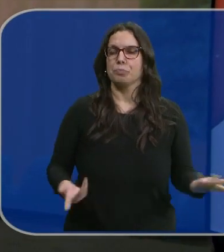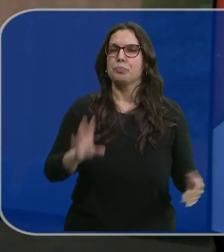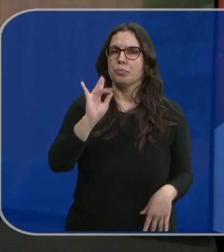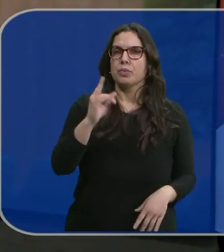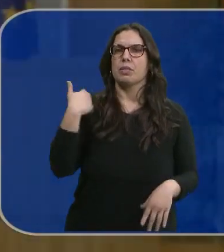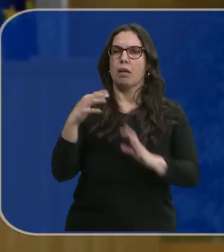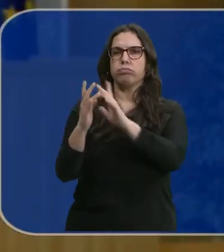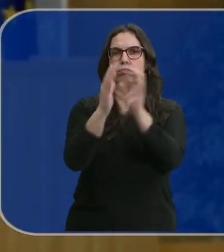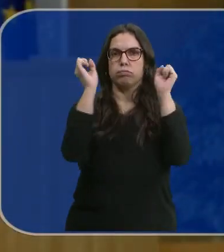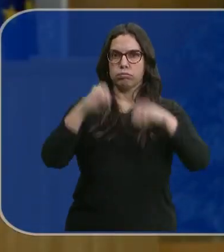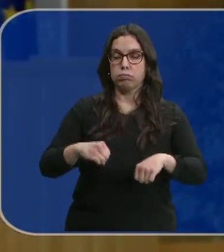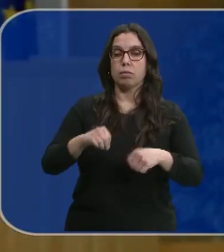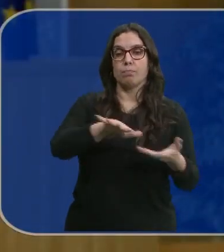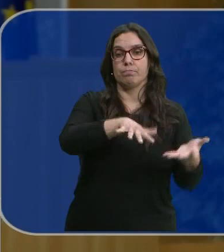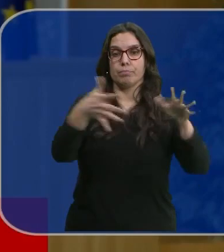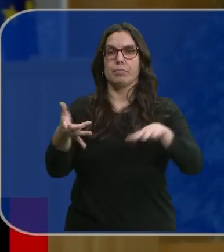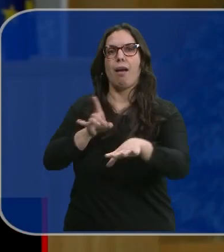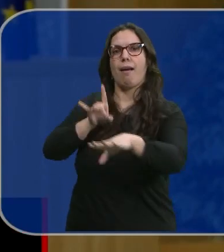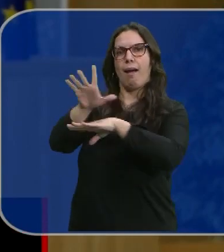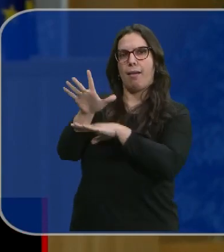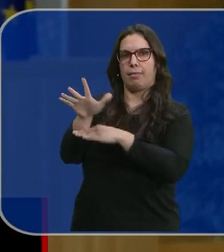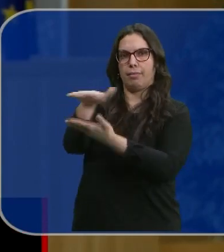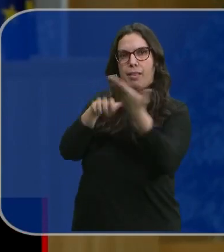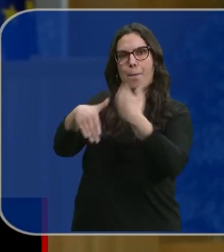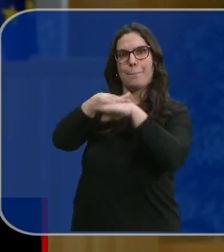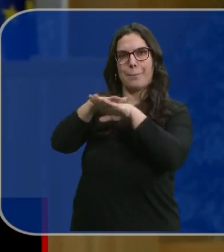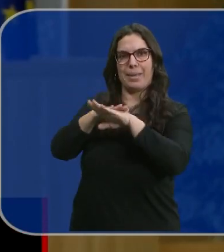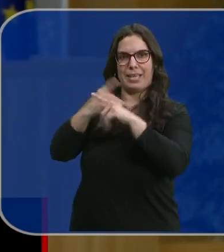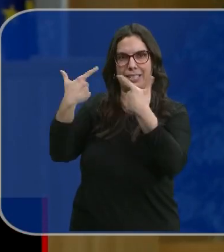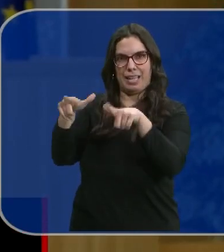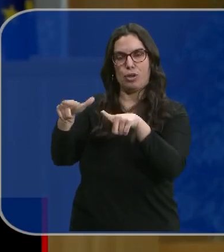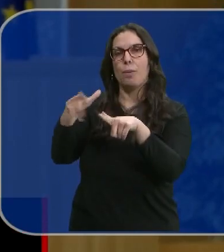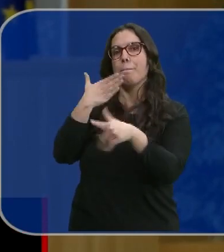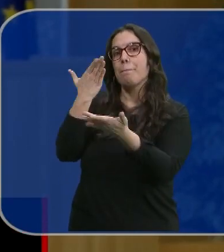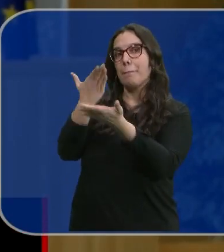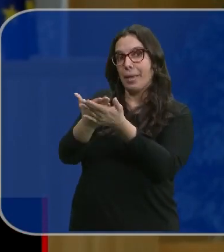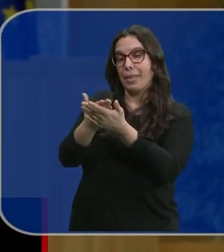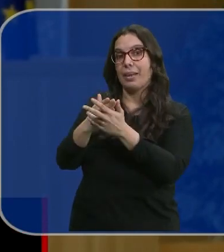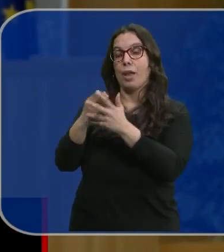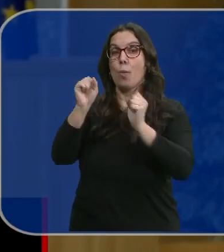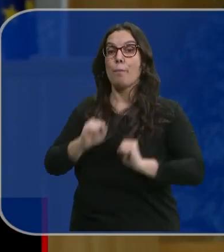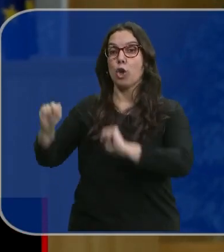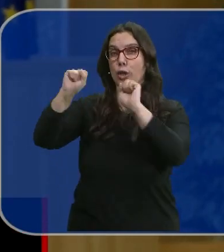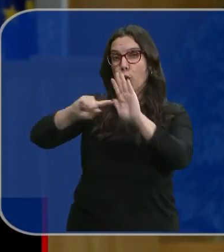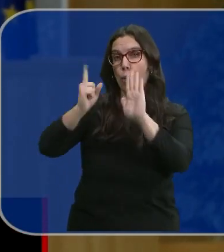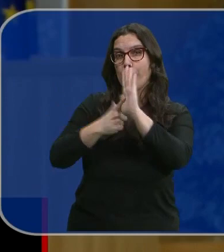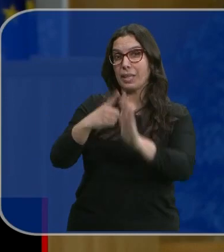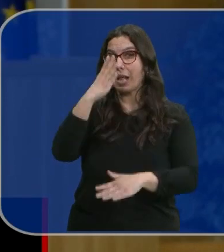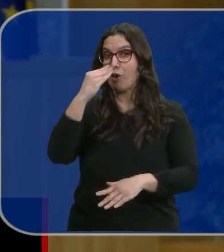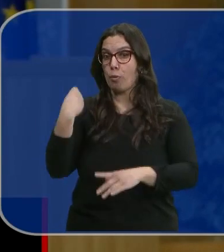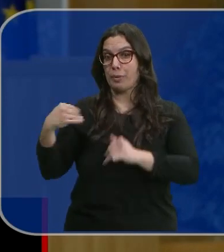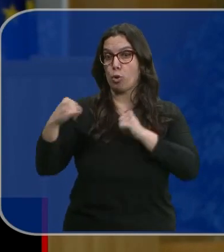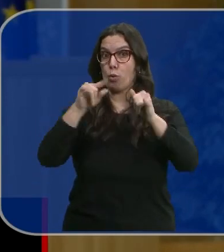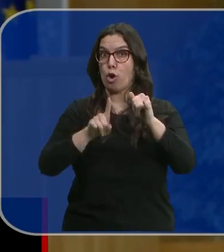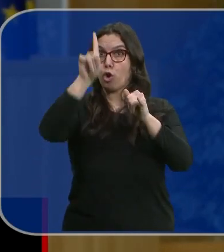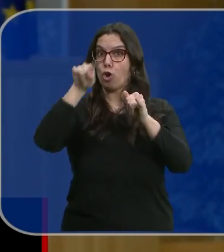Sí, ya hay consenso que se traduce en el envío de una carta al Ministerio en la que se pedirá que se dé marcha atrás a la protección total del lobo al